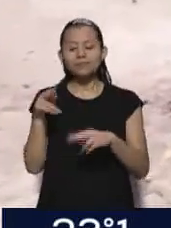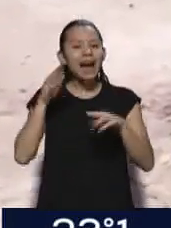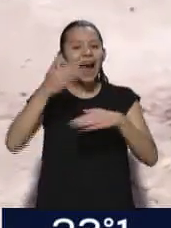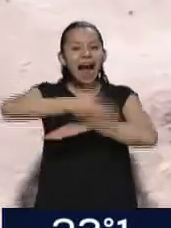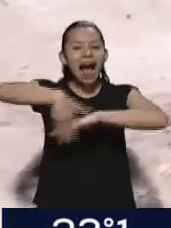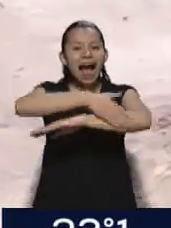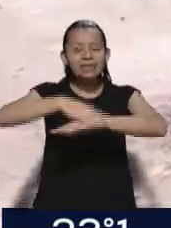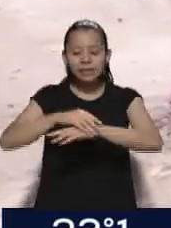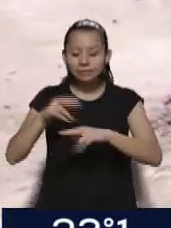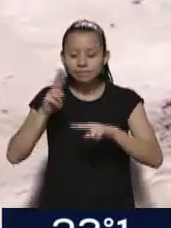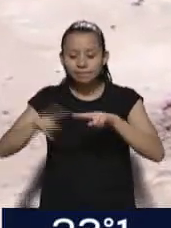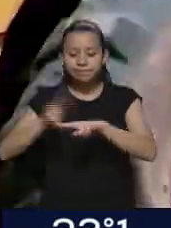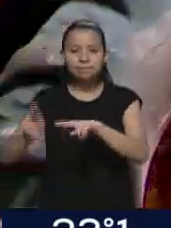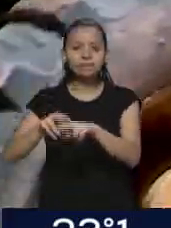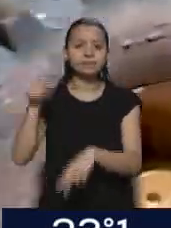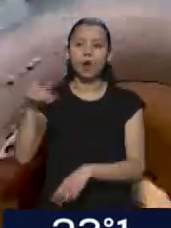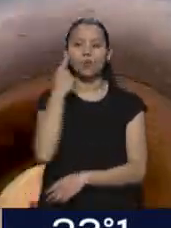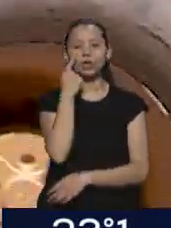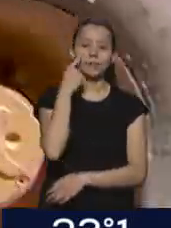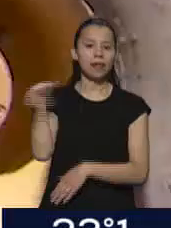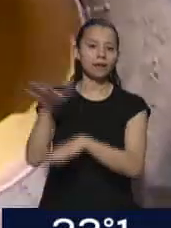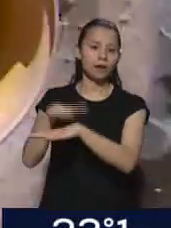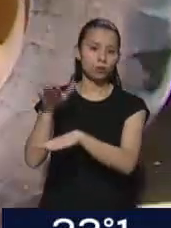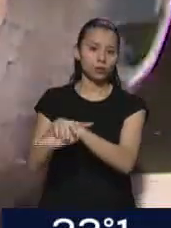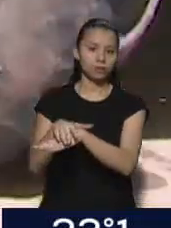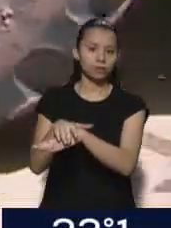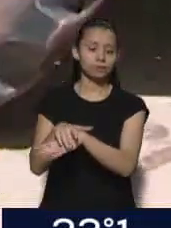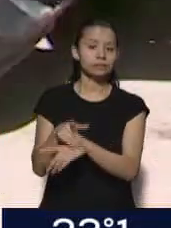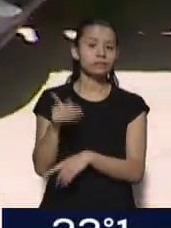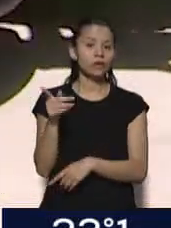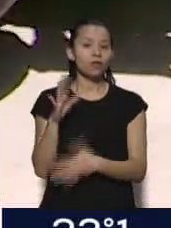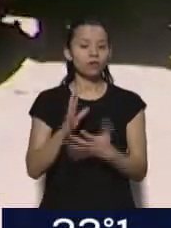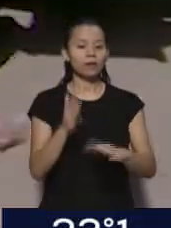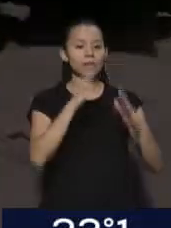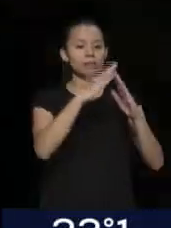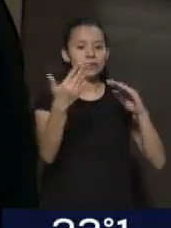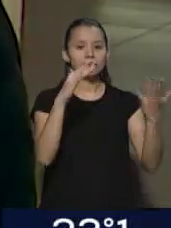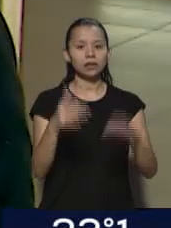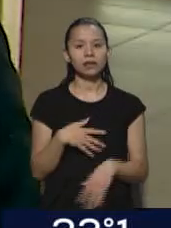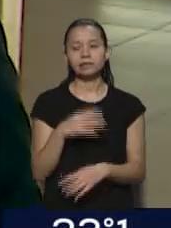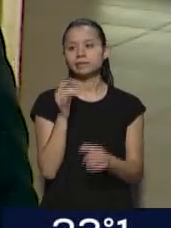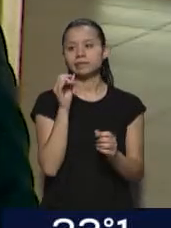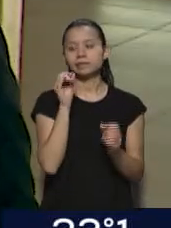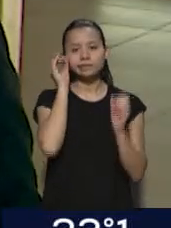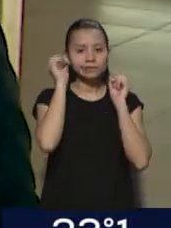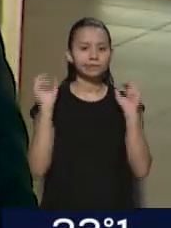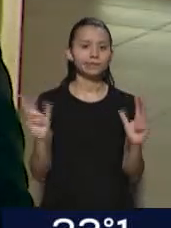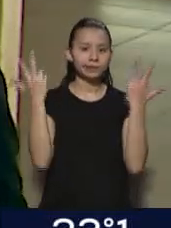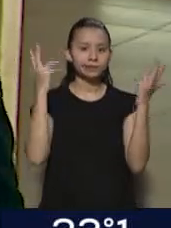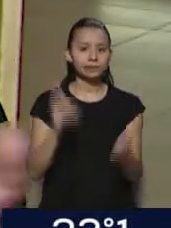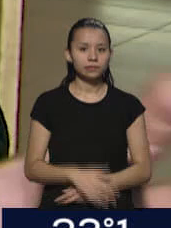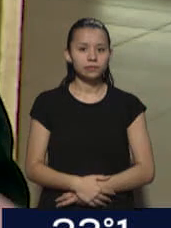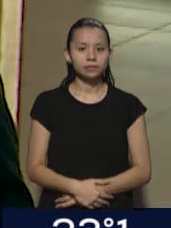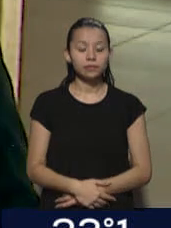que corresponde a la municipalidad. Esto ha generado críticas de muchos vecinos y comerciantes. Nosotros estamos trabajando en el tramo